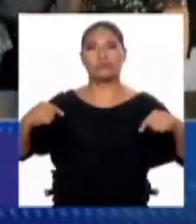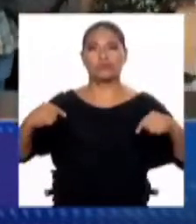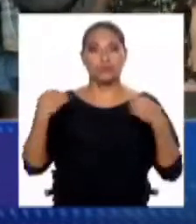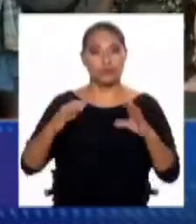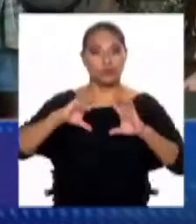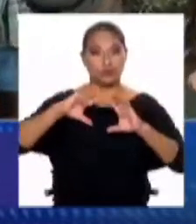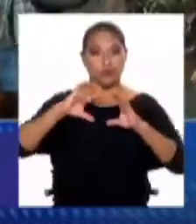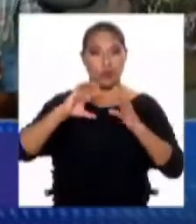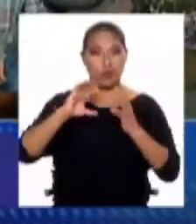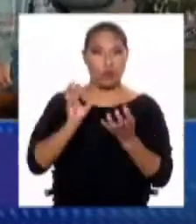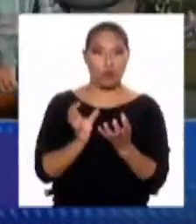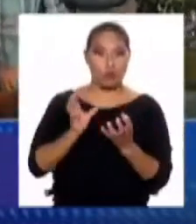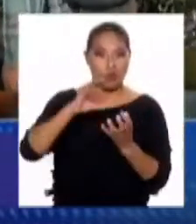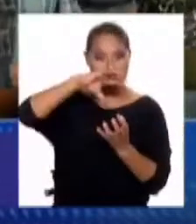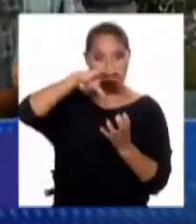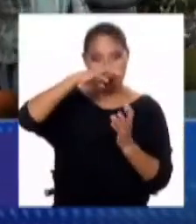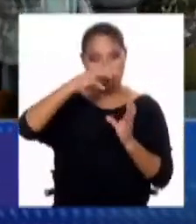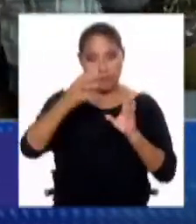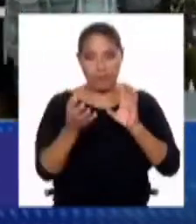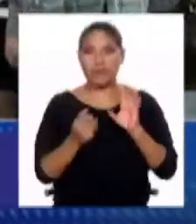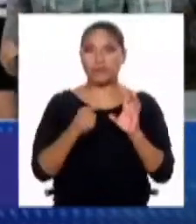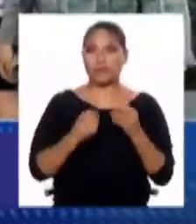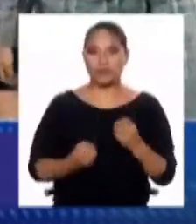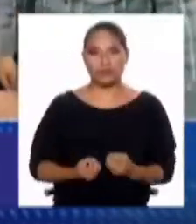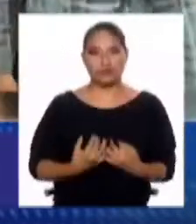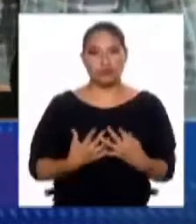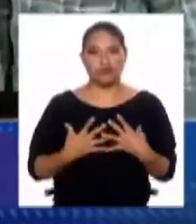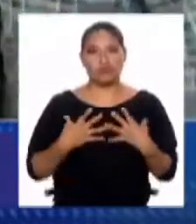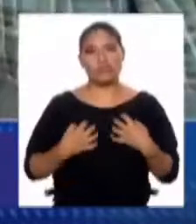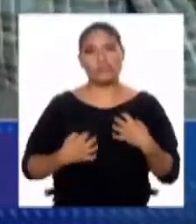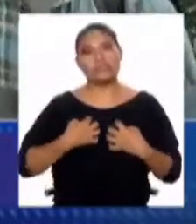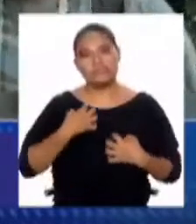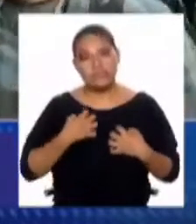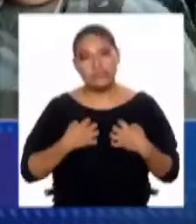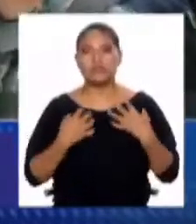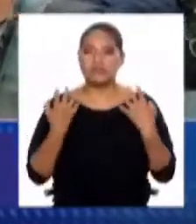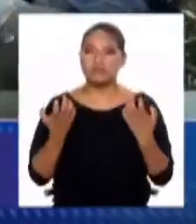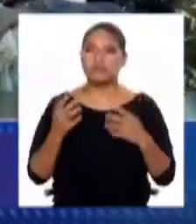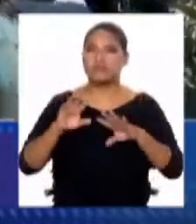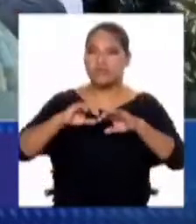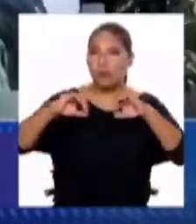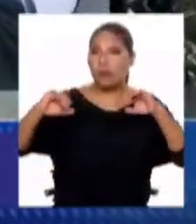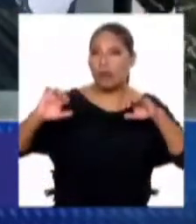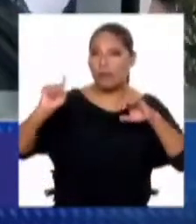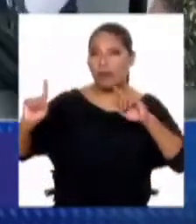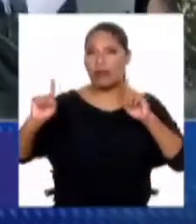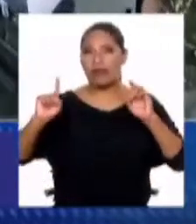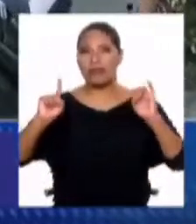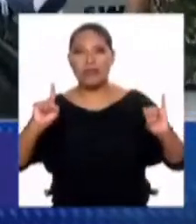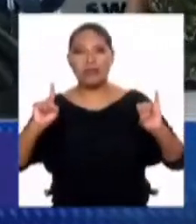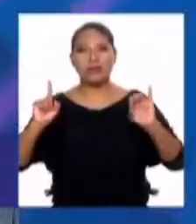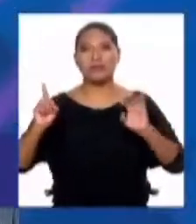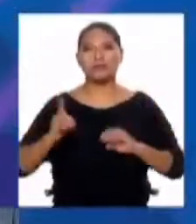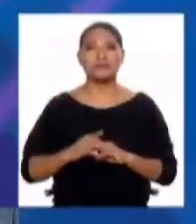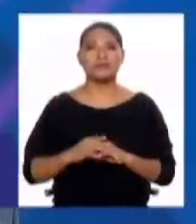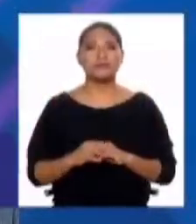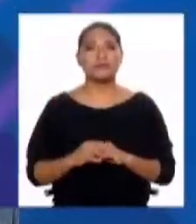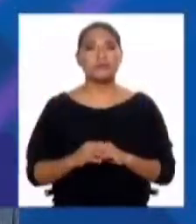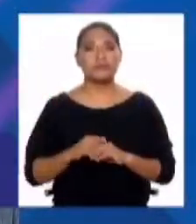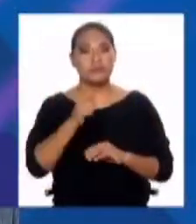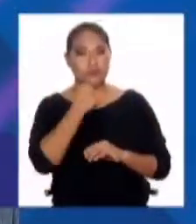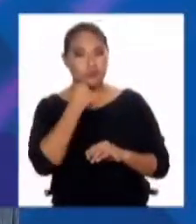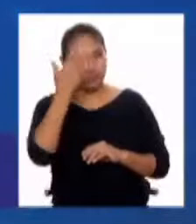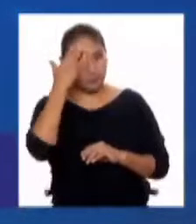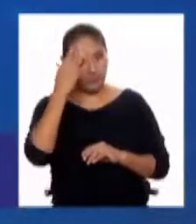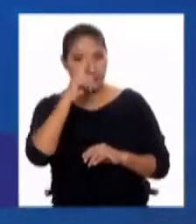está efervescente con respecto a todo eso, ¿no? ¿Usted cree que la presencia del expresidente de Toledo va a ayudar a que se